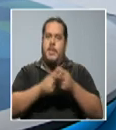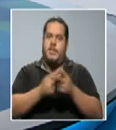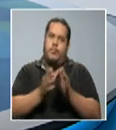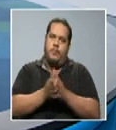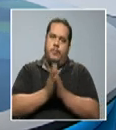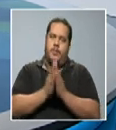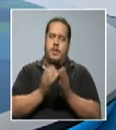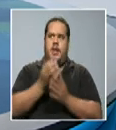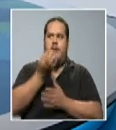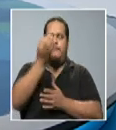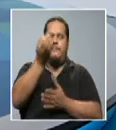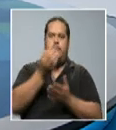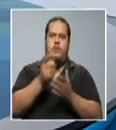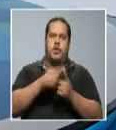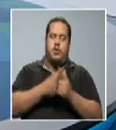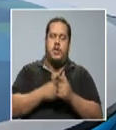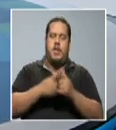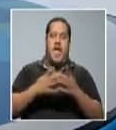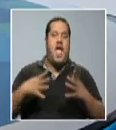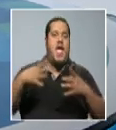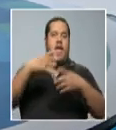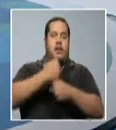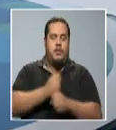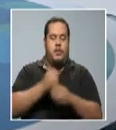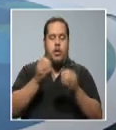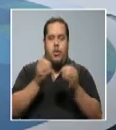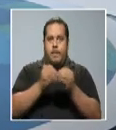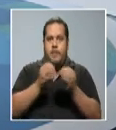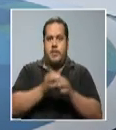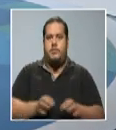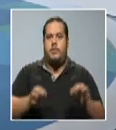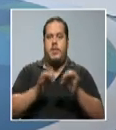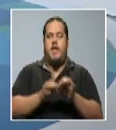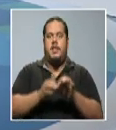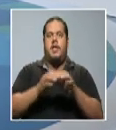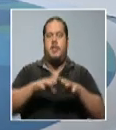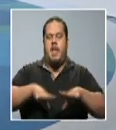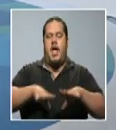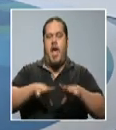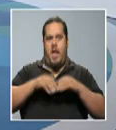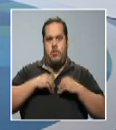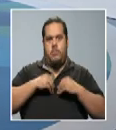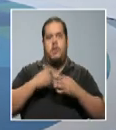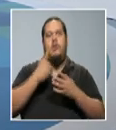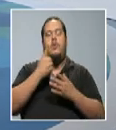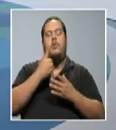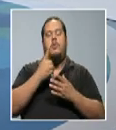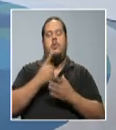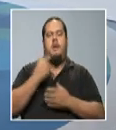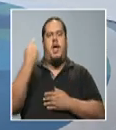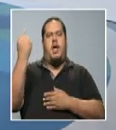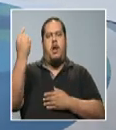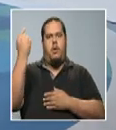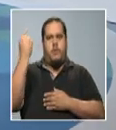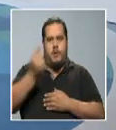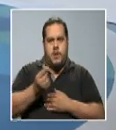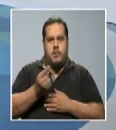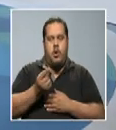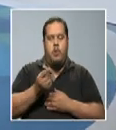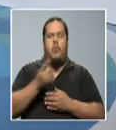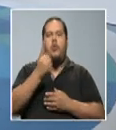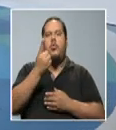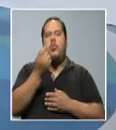Entonces, en resumen, lo más importante es asumir una obligación por el monto que yo realmente o uno realmente puede